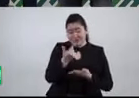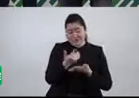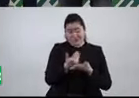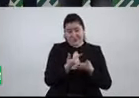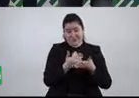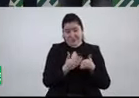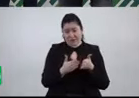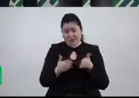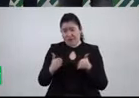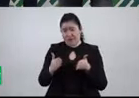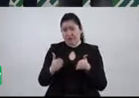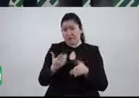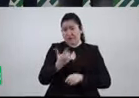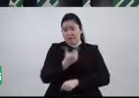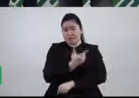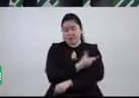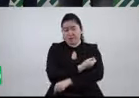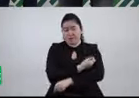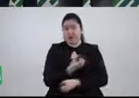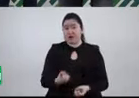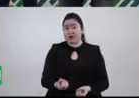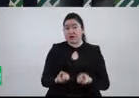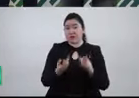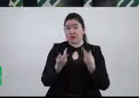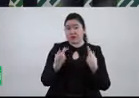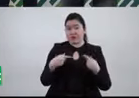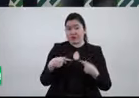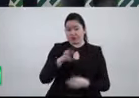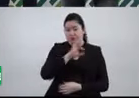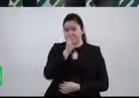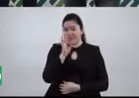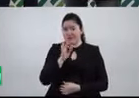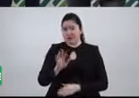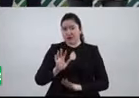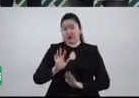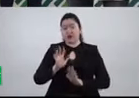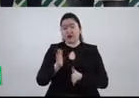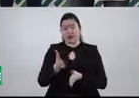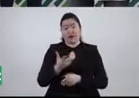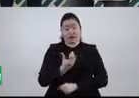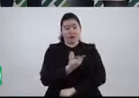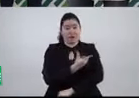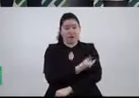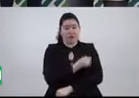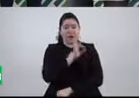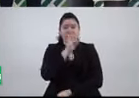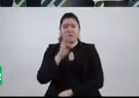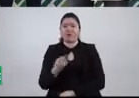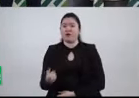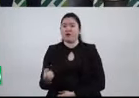vacunación, ¿qué porcentaje de la población en la ciudad ya estará vacunada?